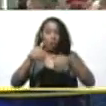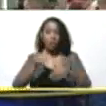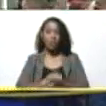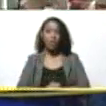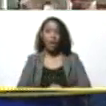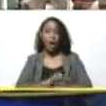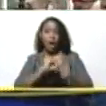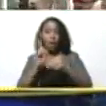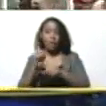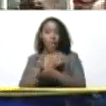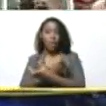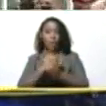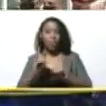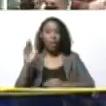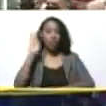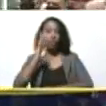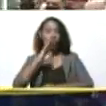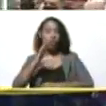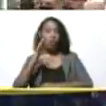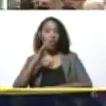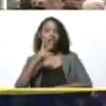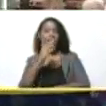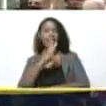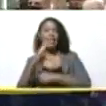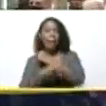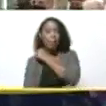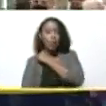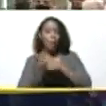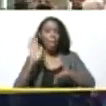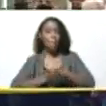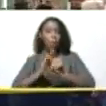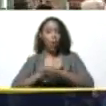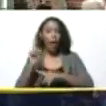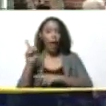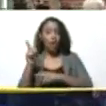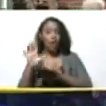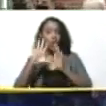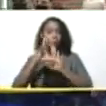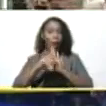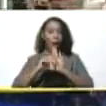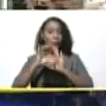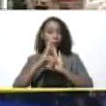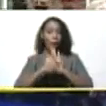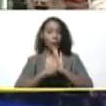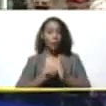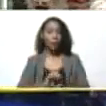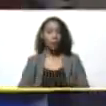en esa democracia burguesa y fraudulenta porque nos iban a robar.